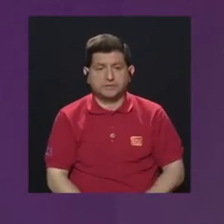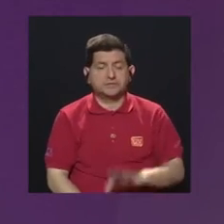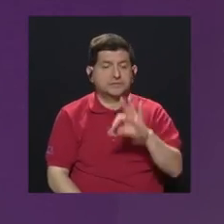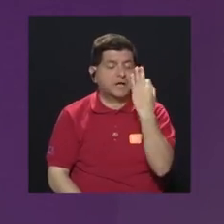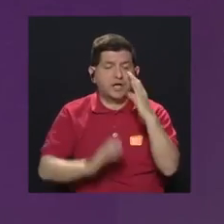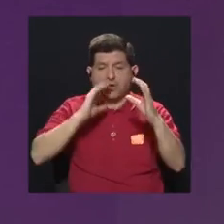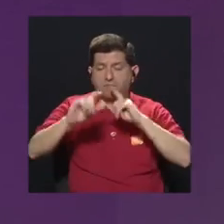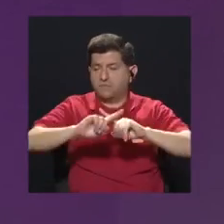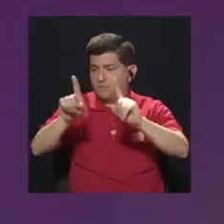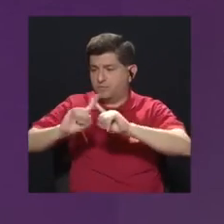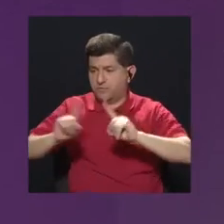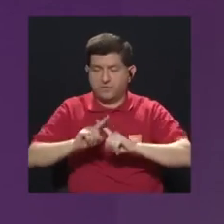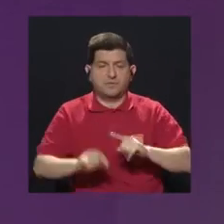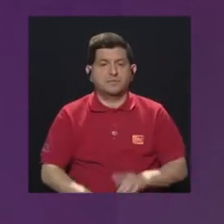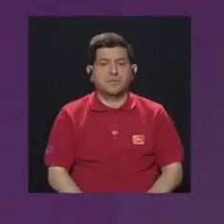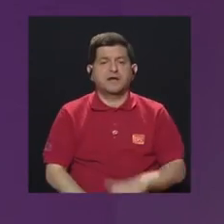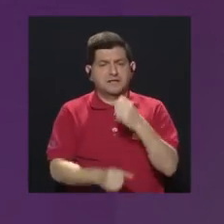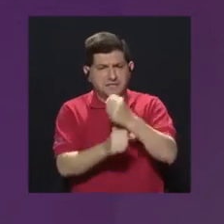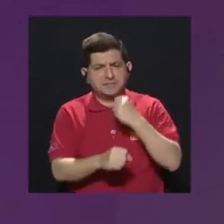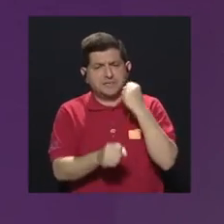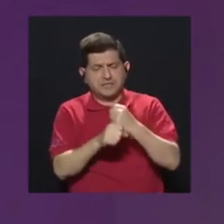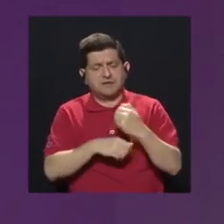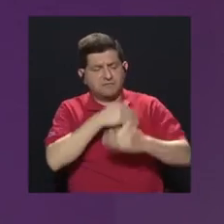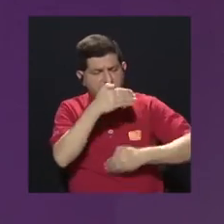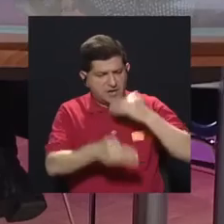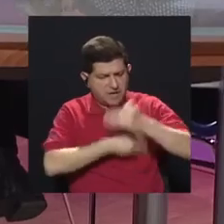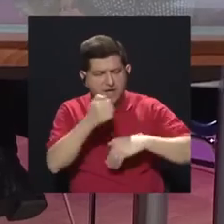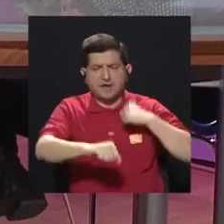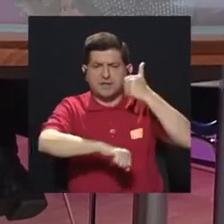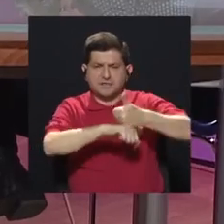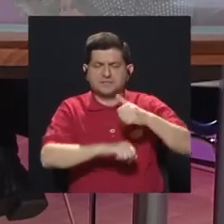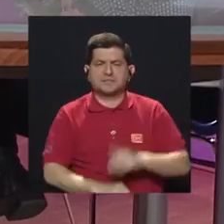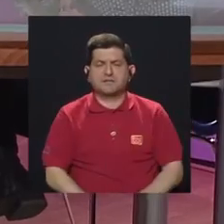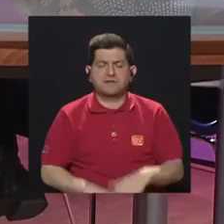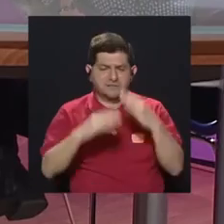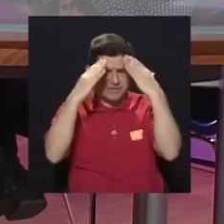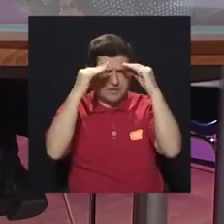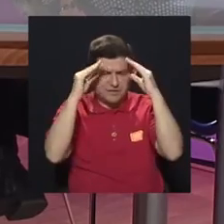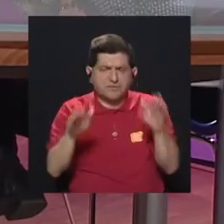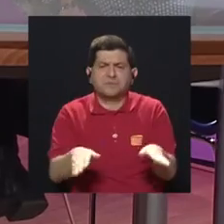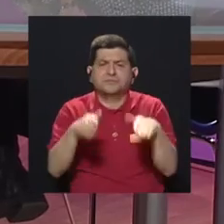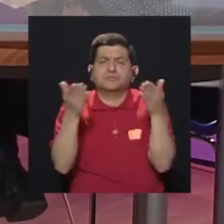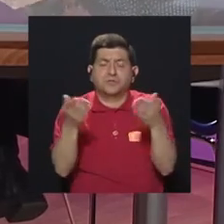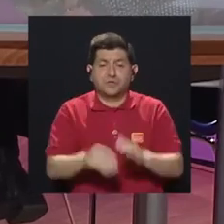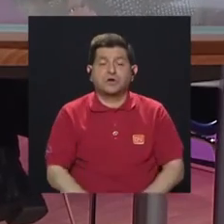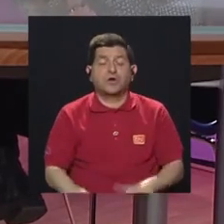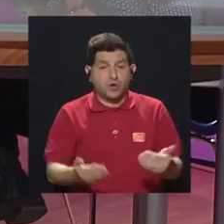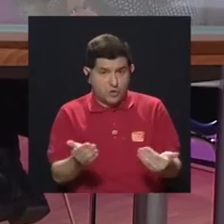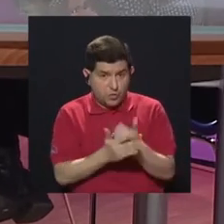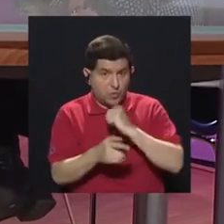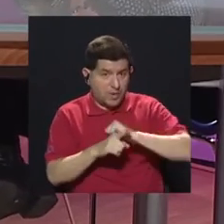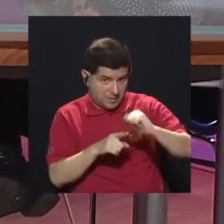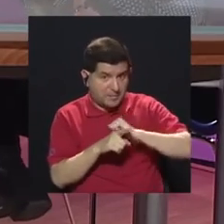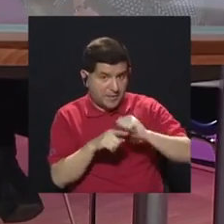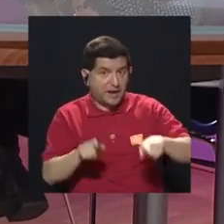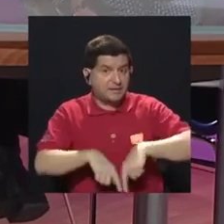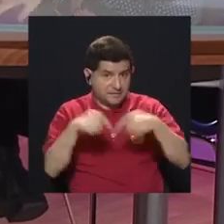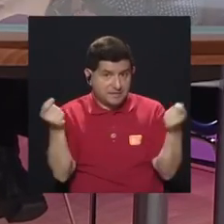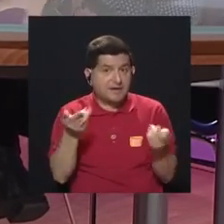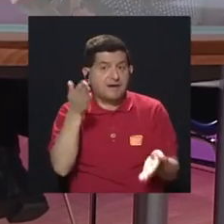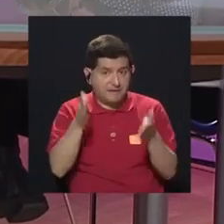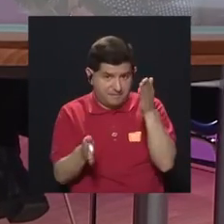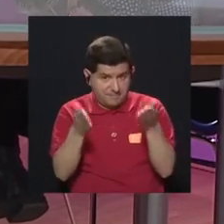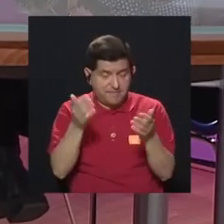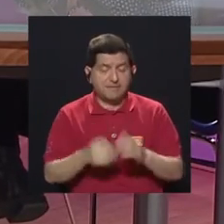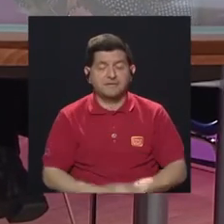los medios de comunicación y trabajar en protocolos de formulación de notas informativas en exactamente nuevas prácticas periodísticas probablemente